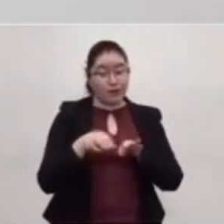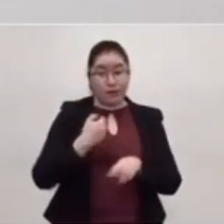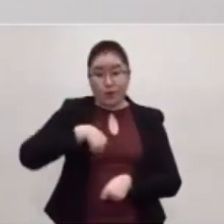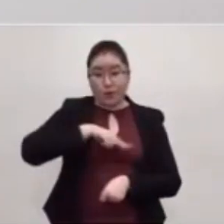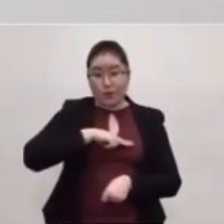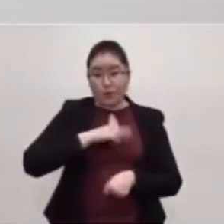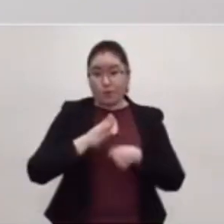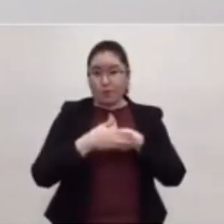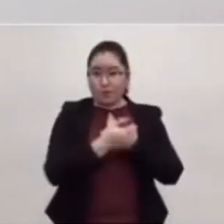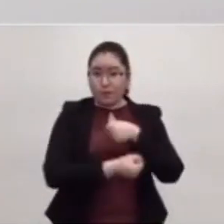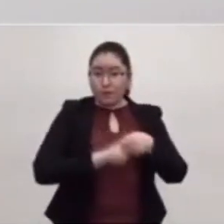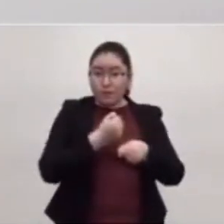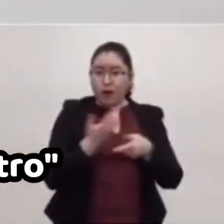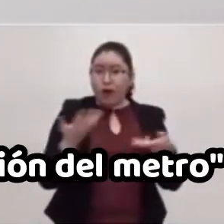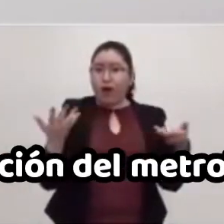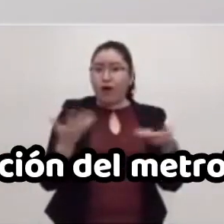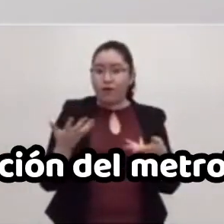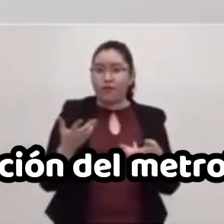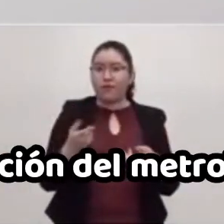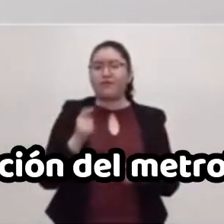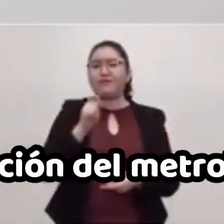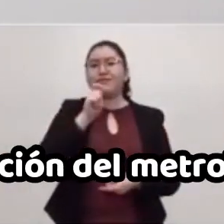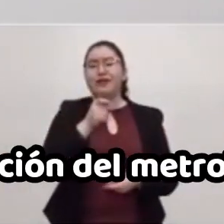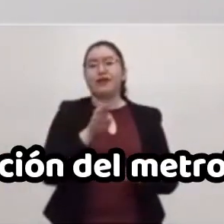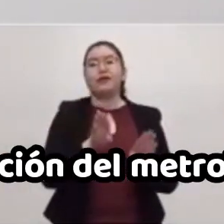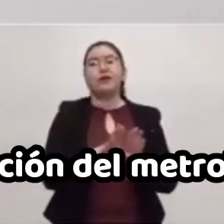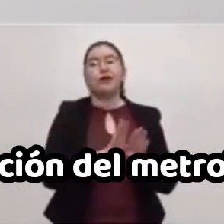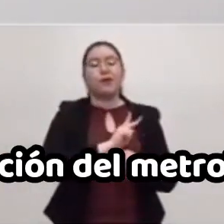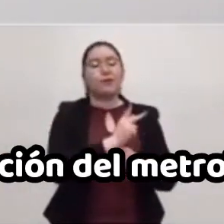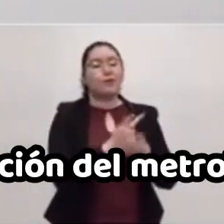durante los próximos años, que sería, yo le llamaría el plan maestro